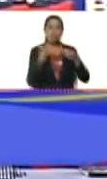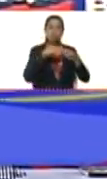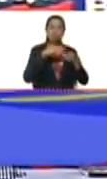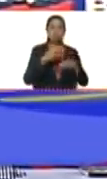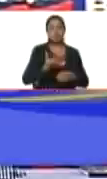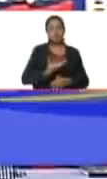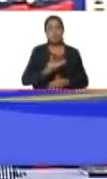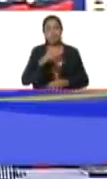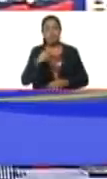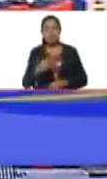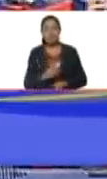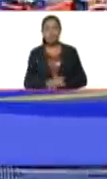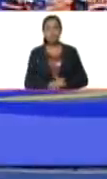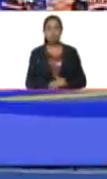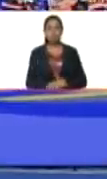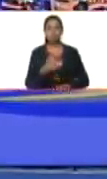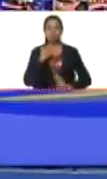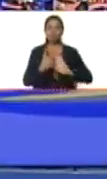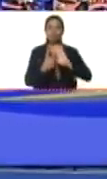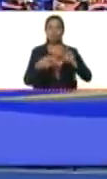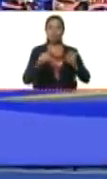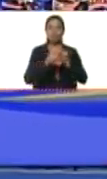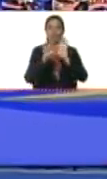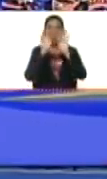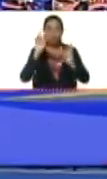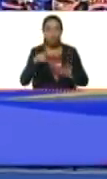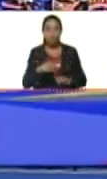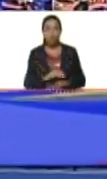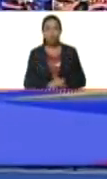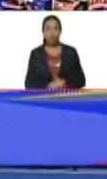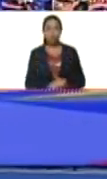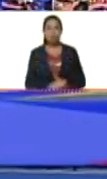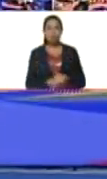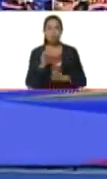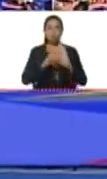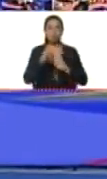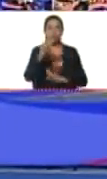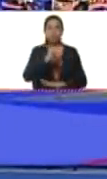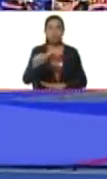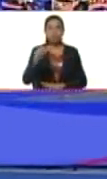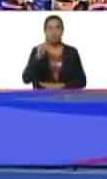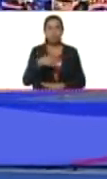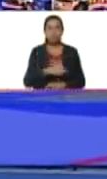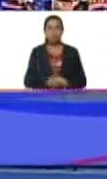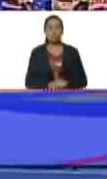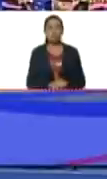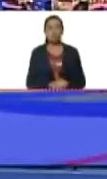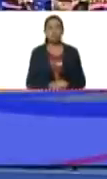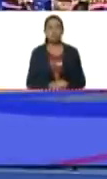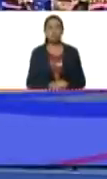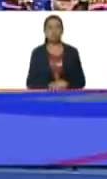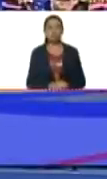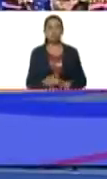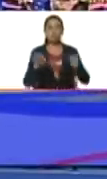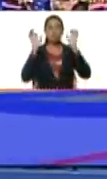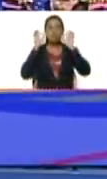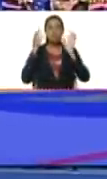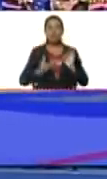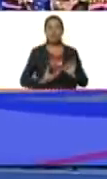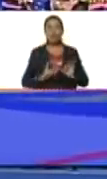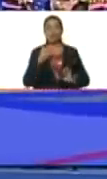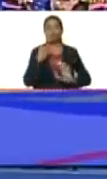Alcaldes, me presenten en menos de una semana Erika y los